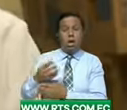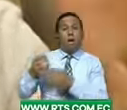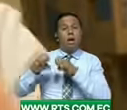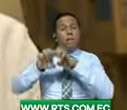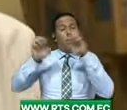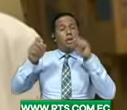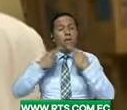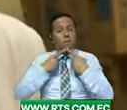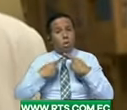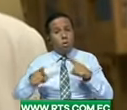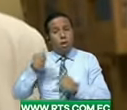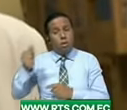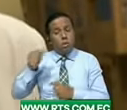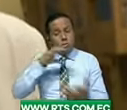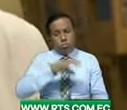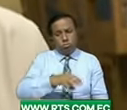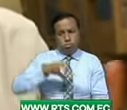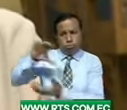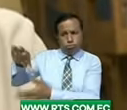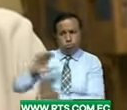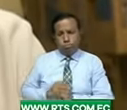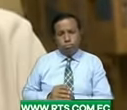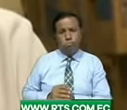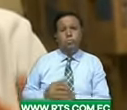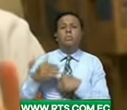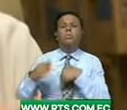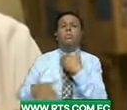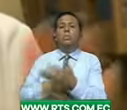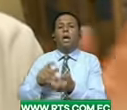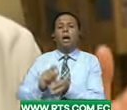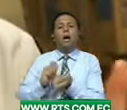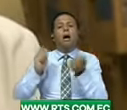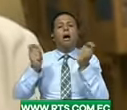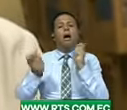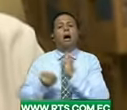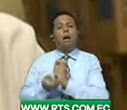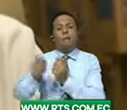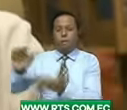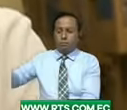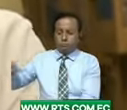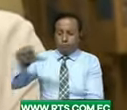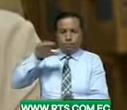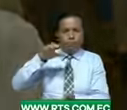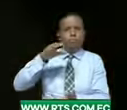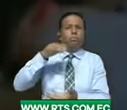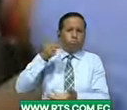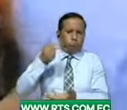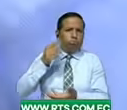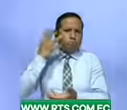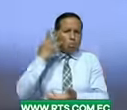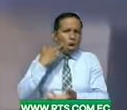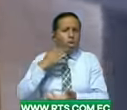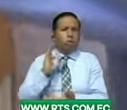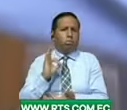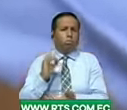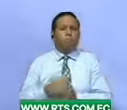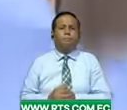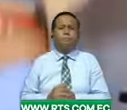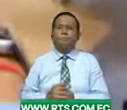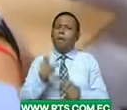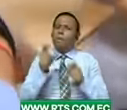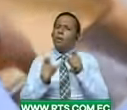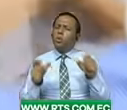pública retiró la medicación y nos entregó medicación con un tiempo de expiración adecuado. Funcionarios